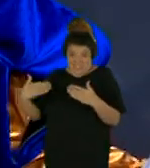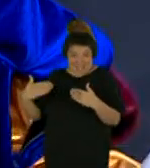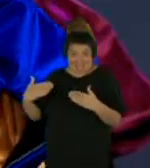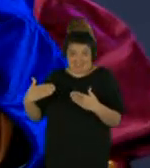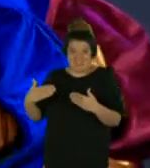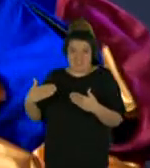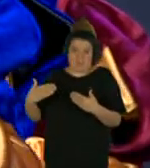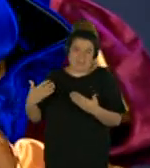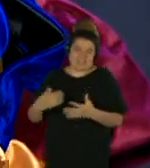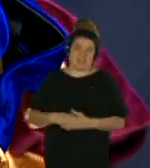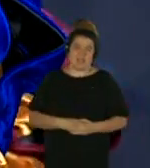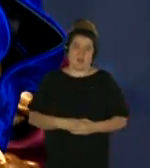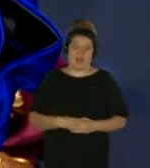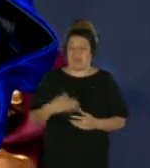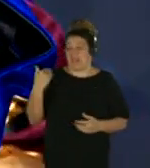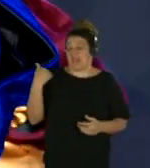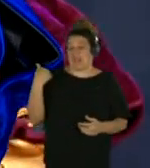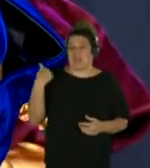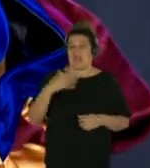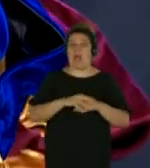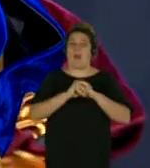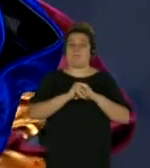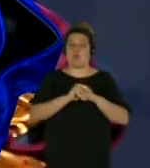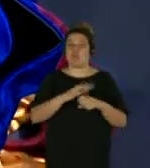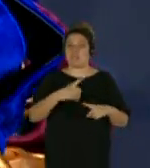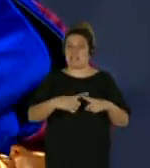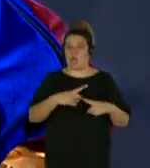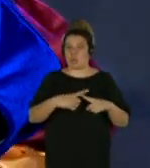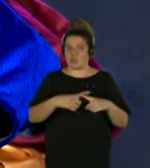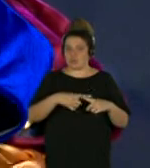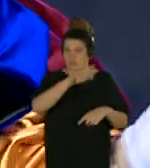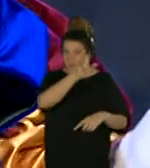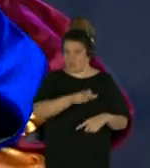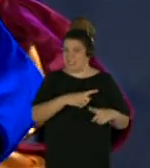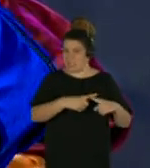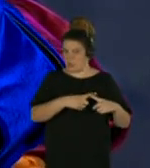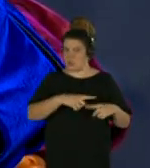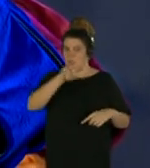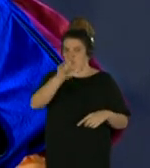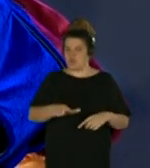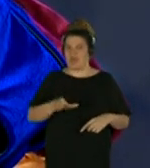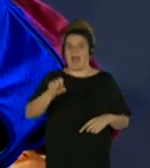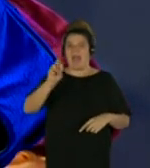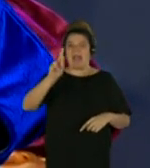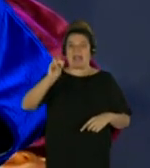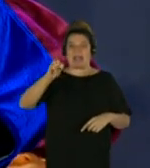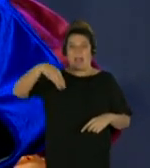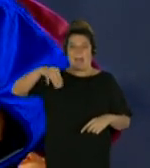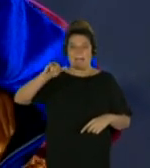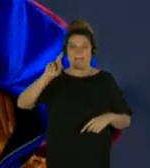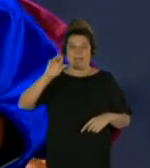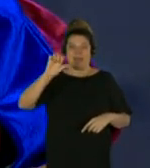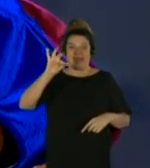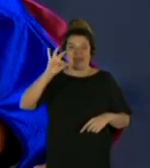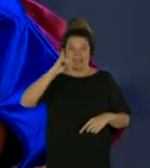que recientemente el amigo Santa Cruz, el amigo Ramírez, uno de los primeros junto con Enrique